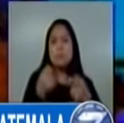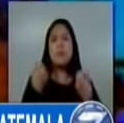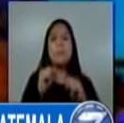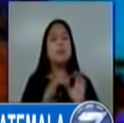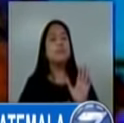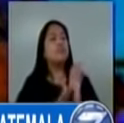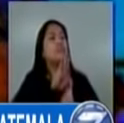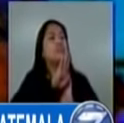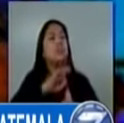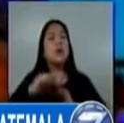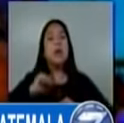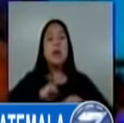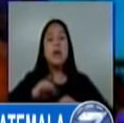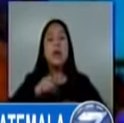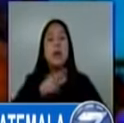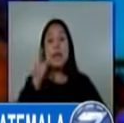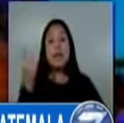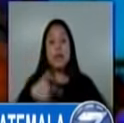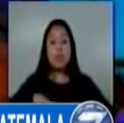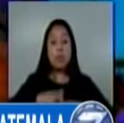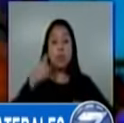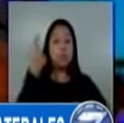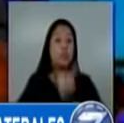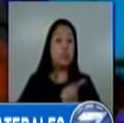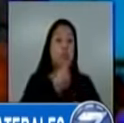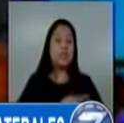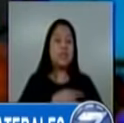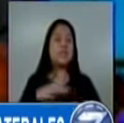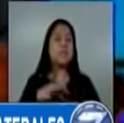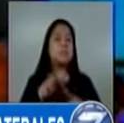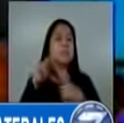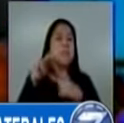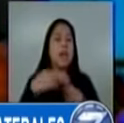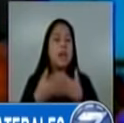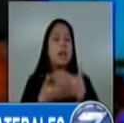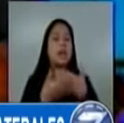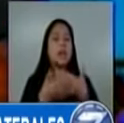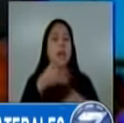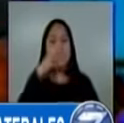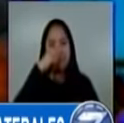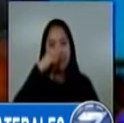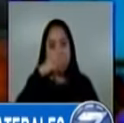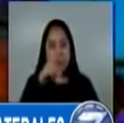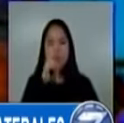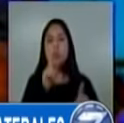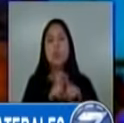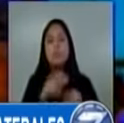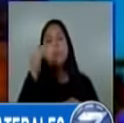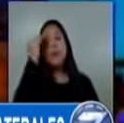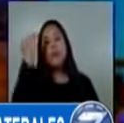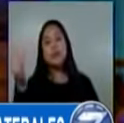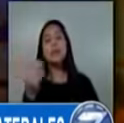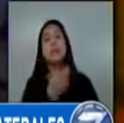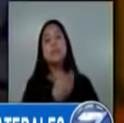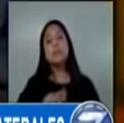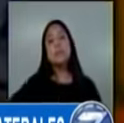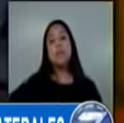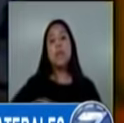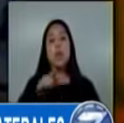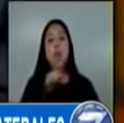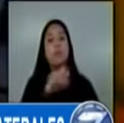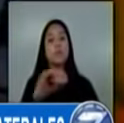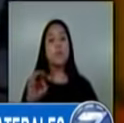fronteriza, específicamente con México. También agradecerle al presidente López Obrador